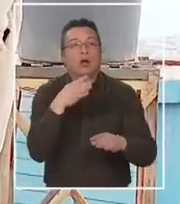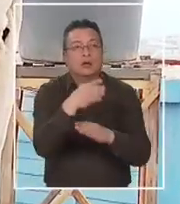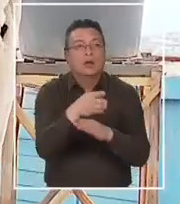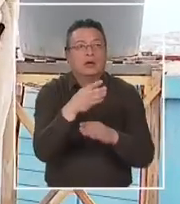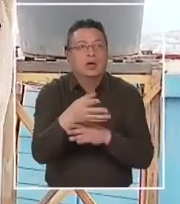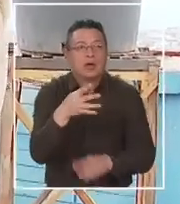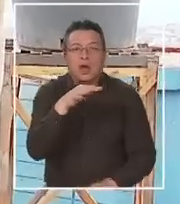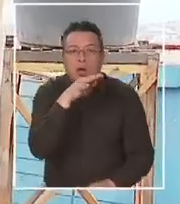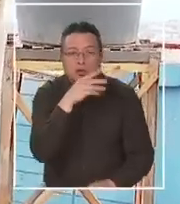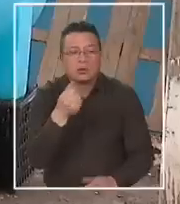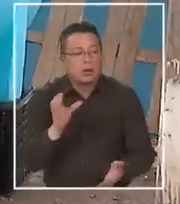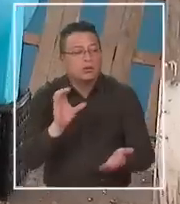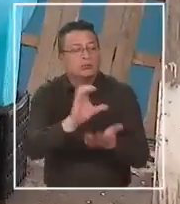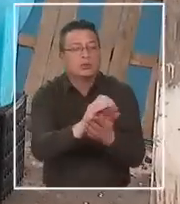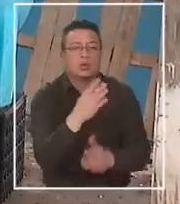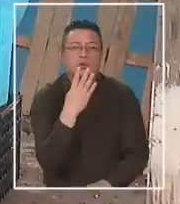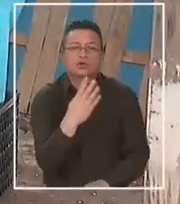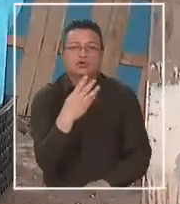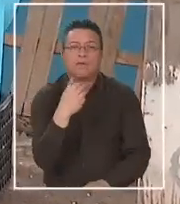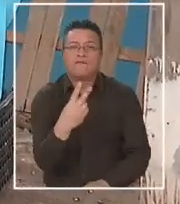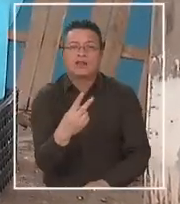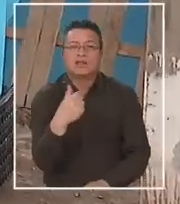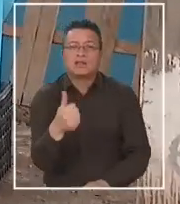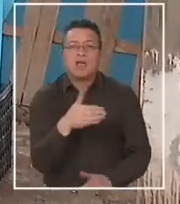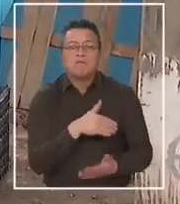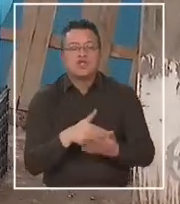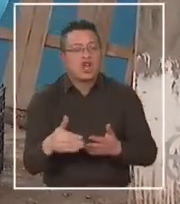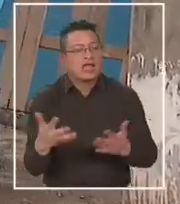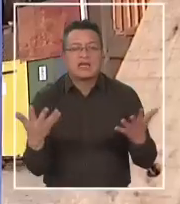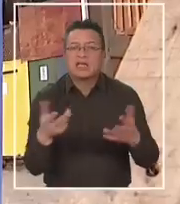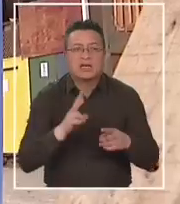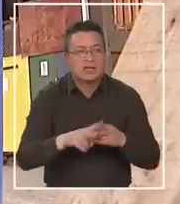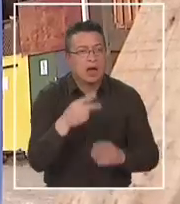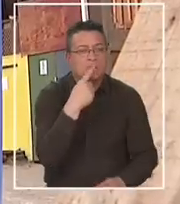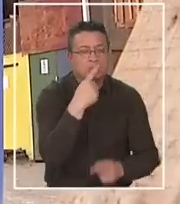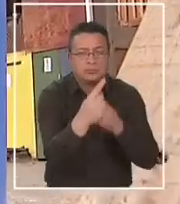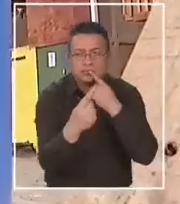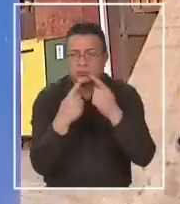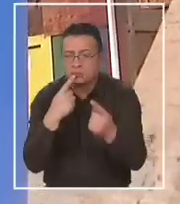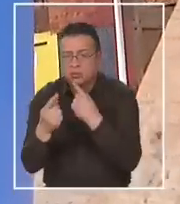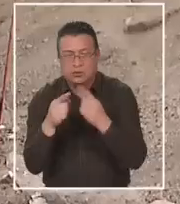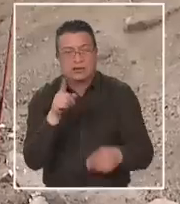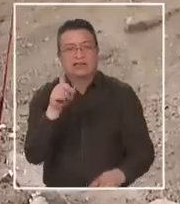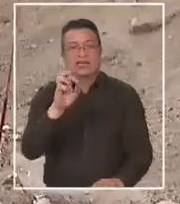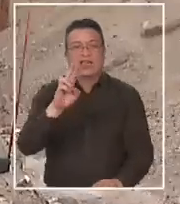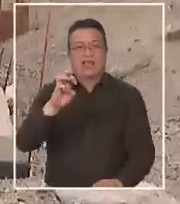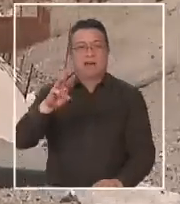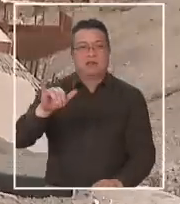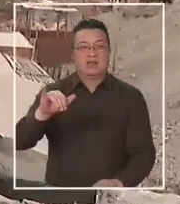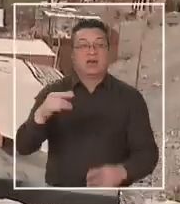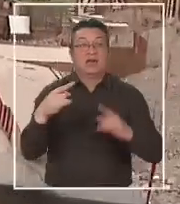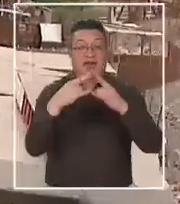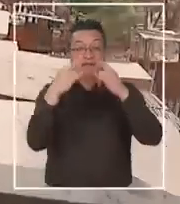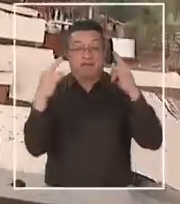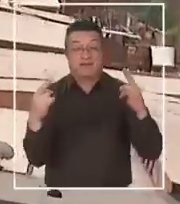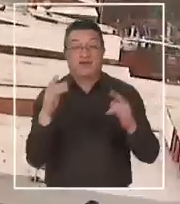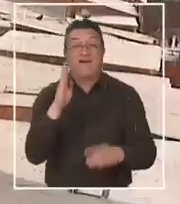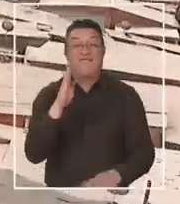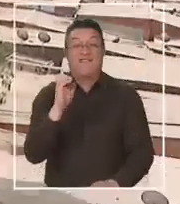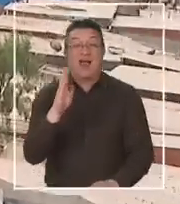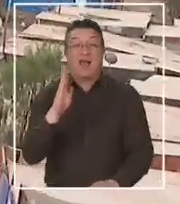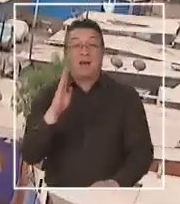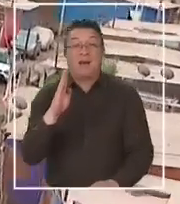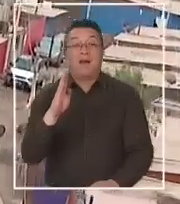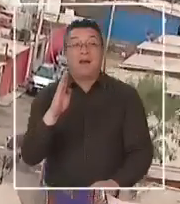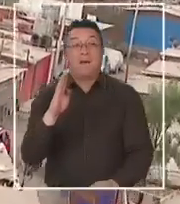estaba utilizando los 426 millones de pesos adjudicados desde la Seremi. El macrocampamento Balmaceda es uno